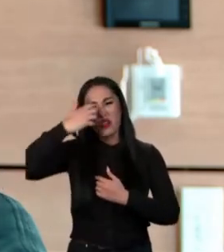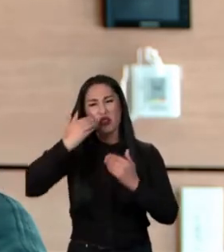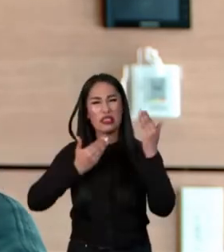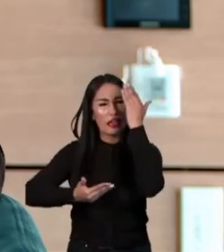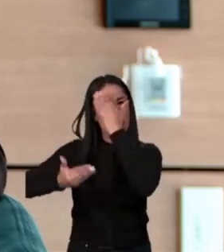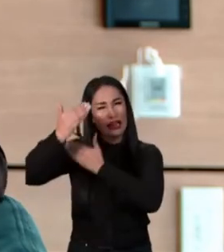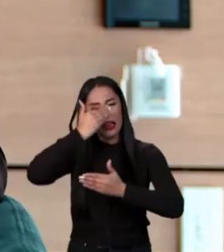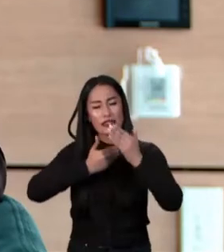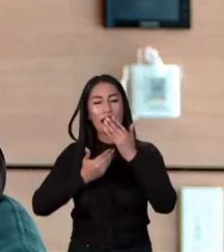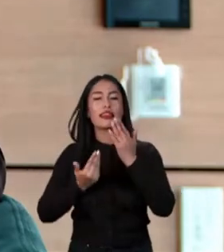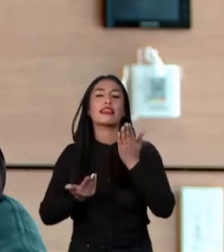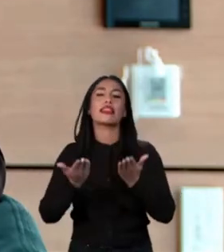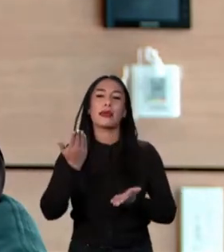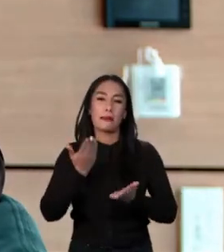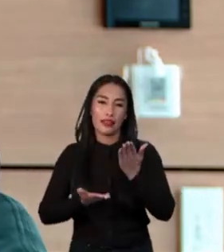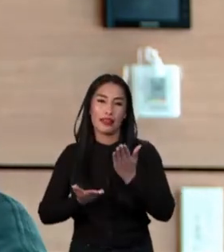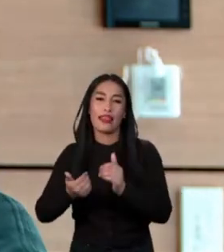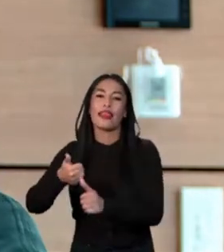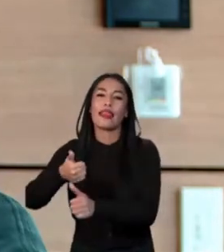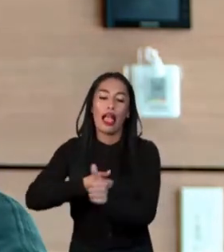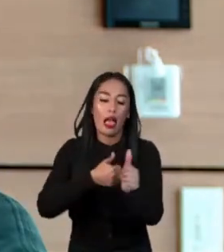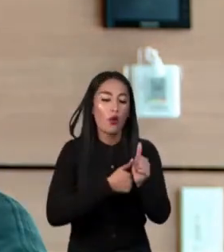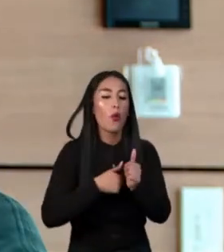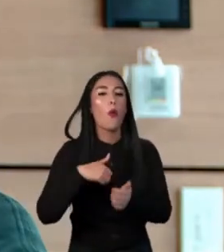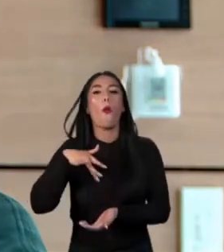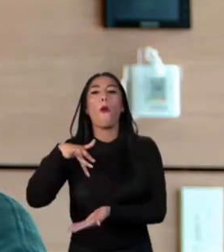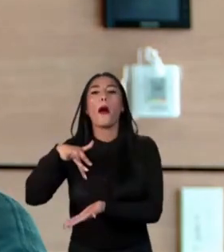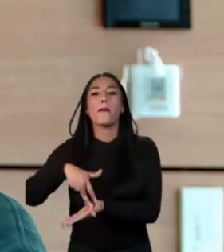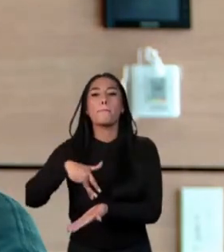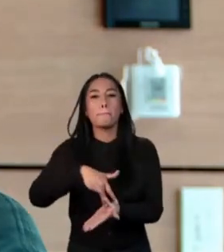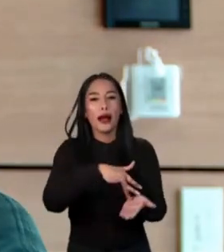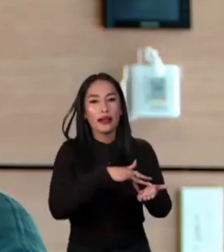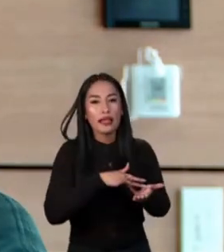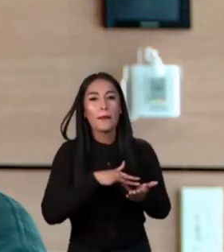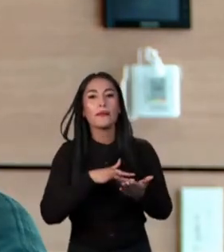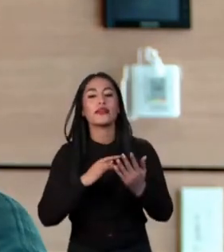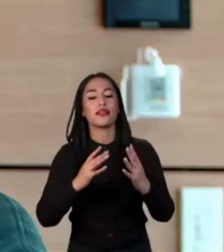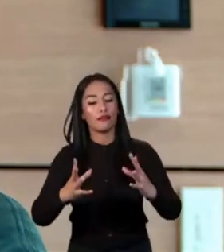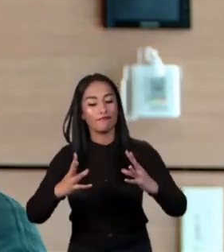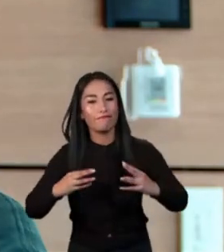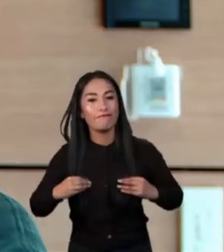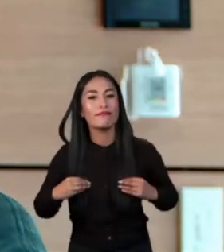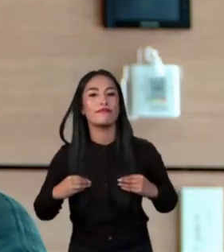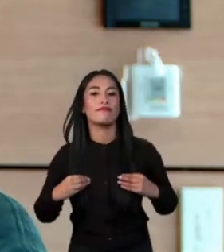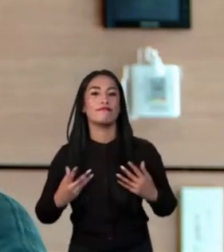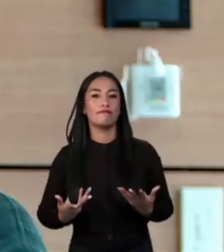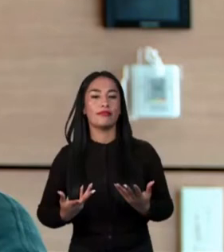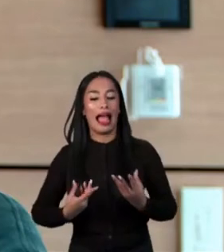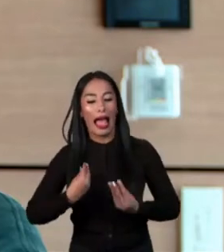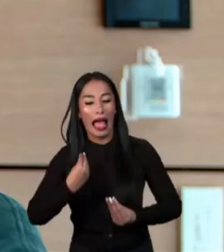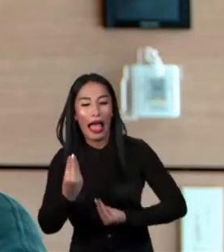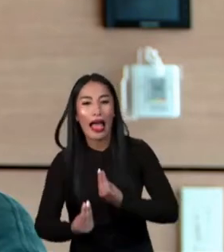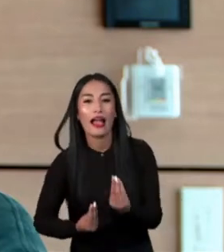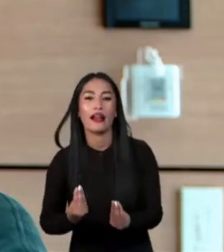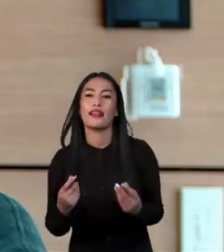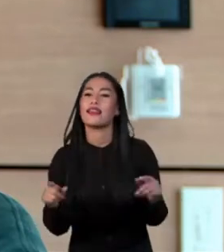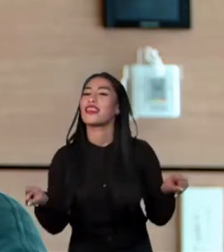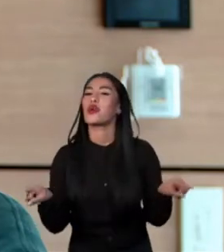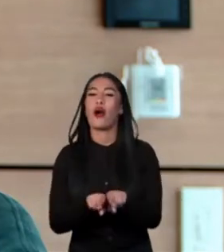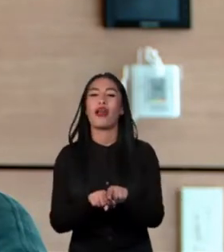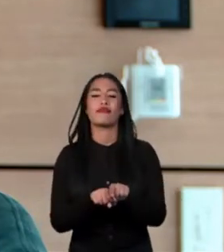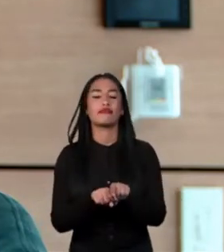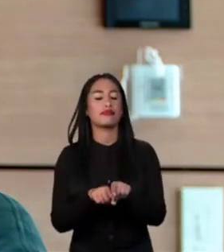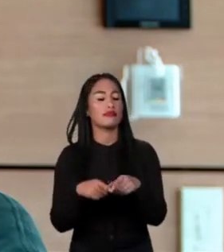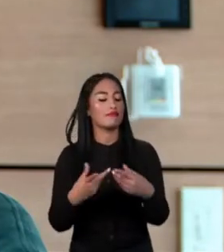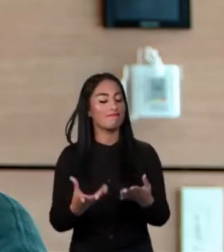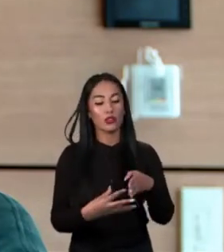exitoso todos tenemos que participar y nos da además una guía bien interesante por su hijo que es un instrumento de navegación para entender